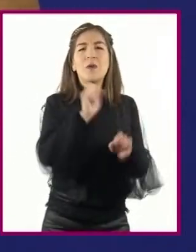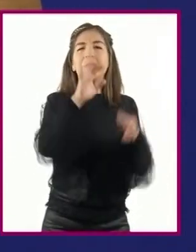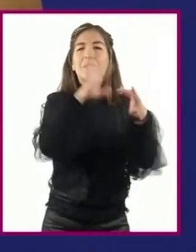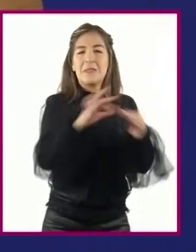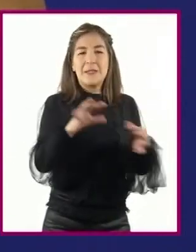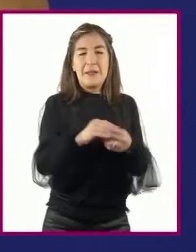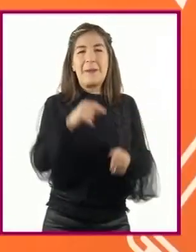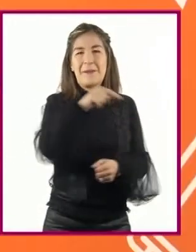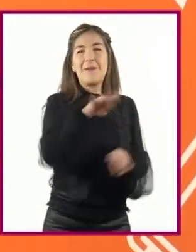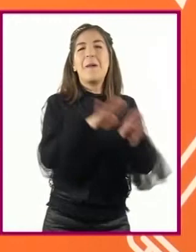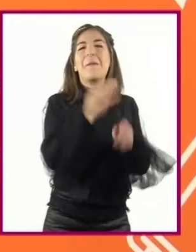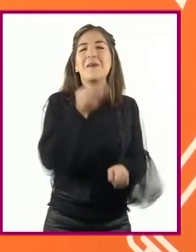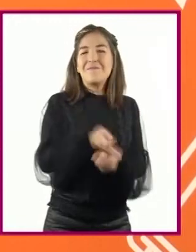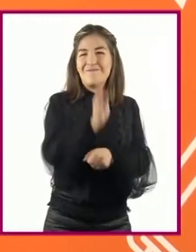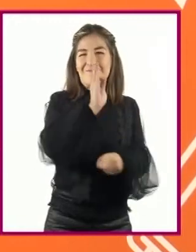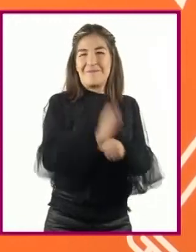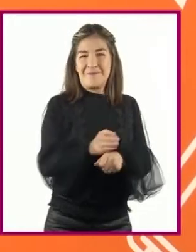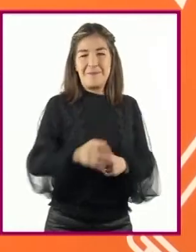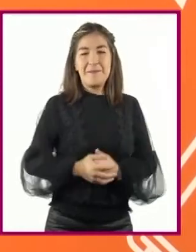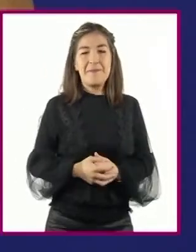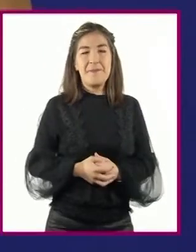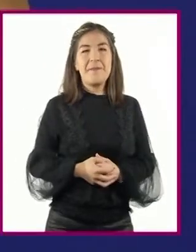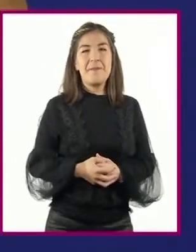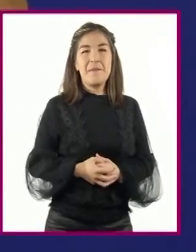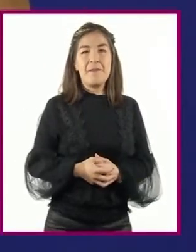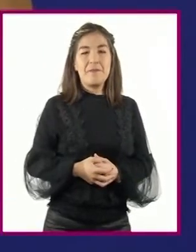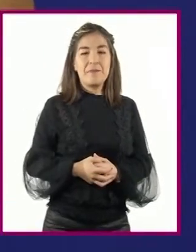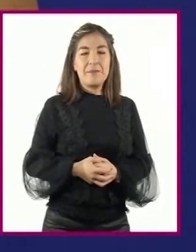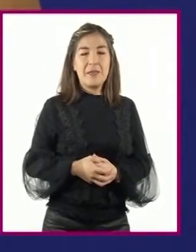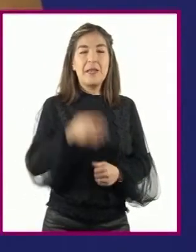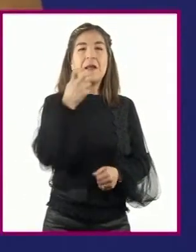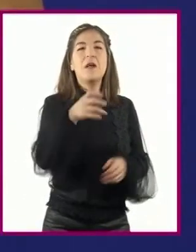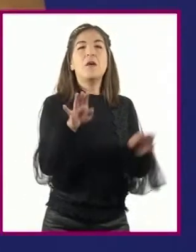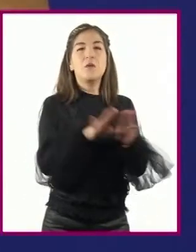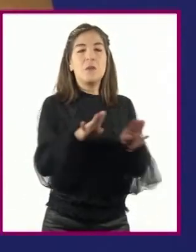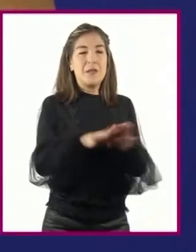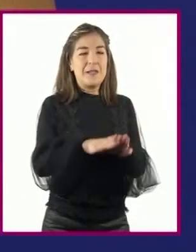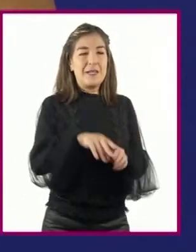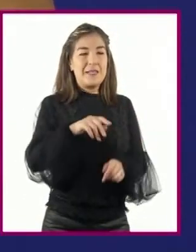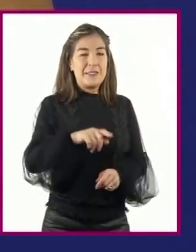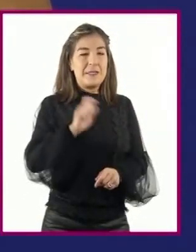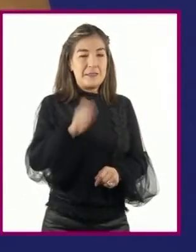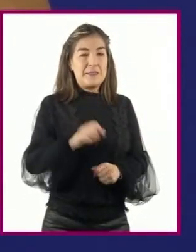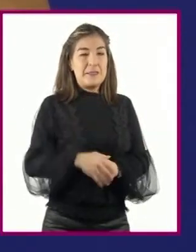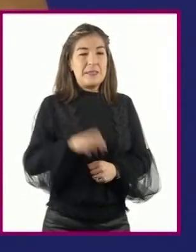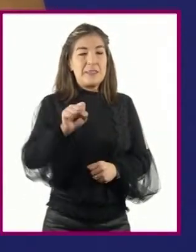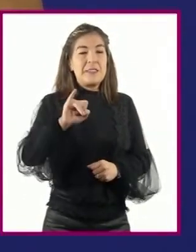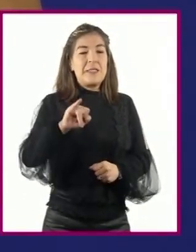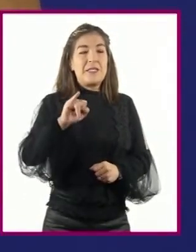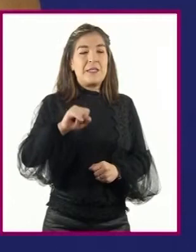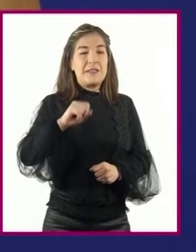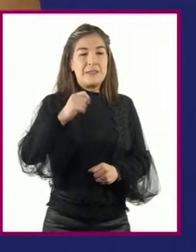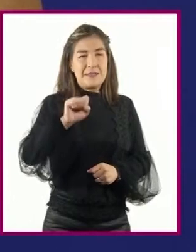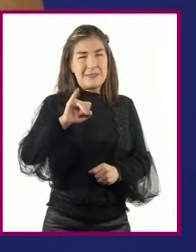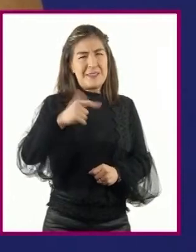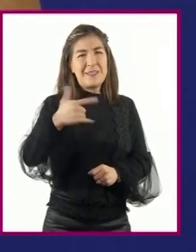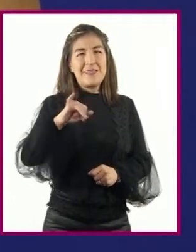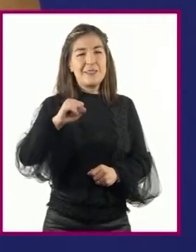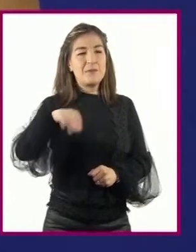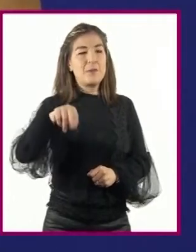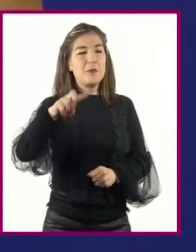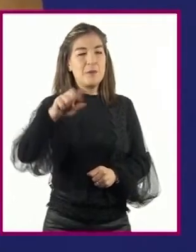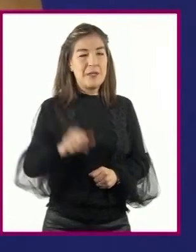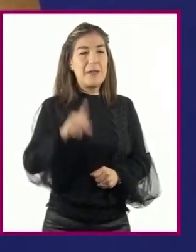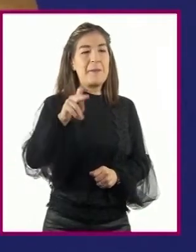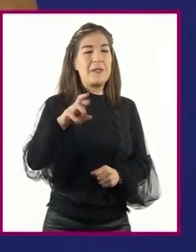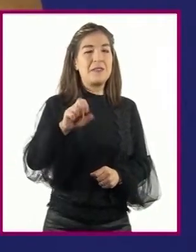novela picaresca. Los trabajos de Persiles y Sigismunda de Miguel de Cervantes Saavedra